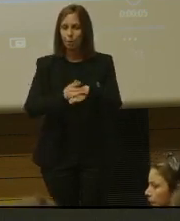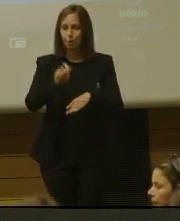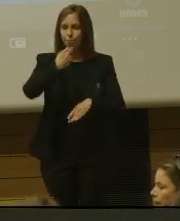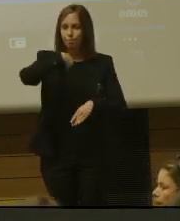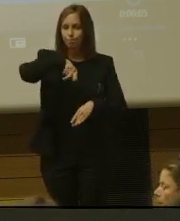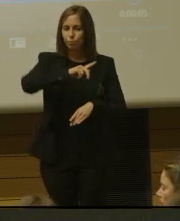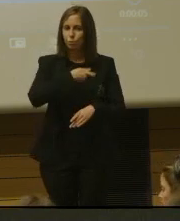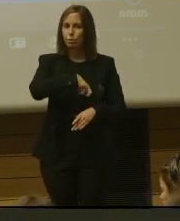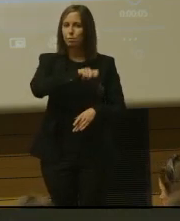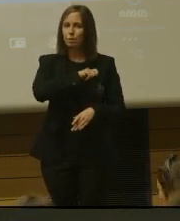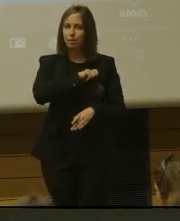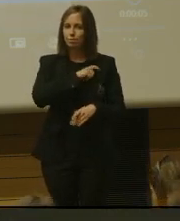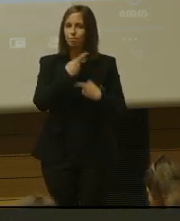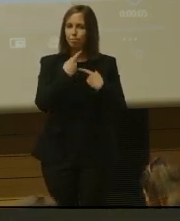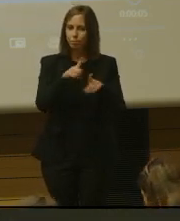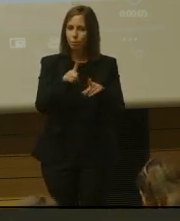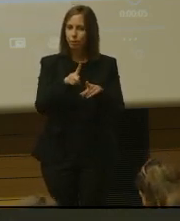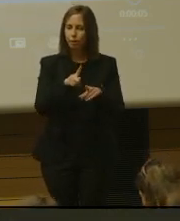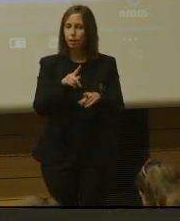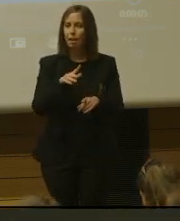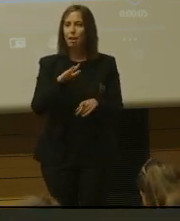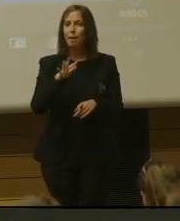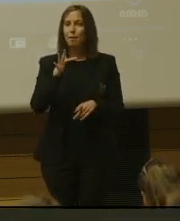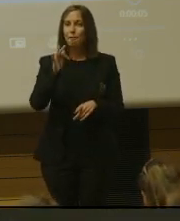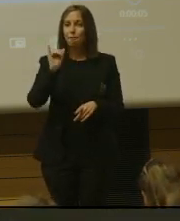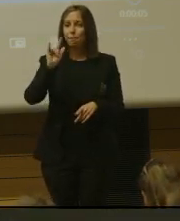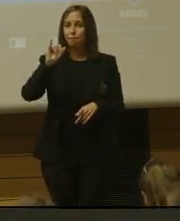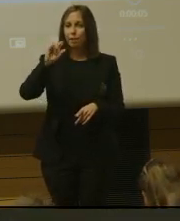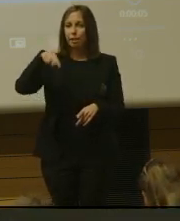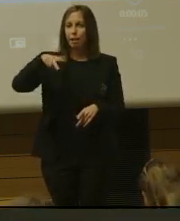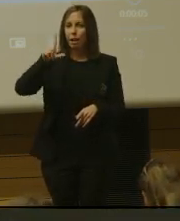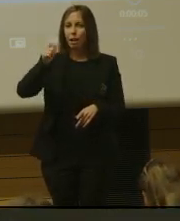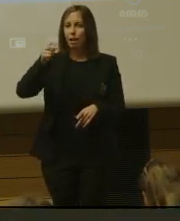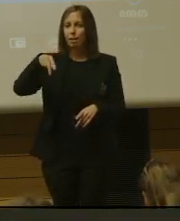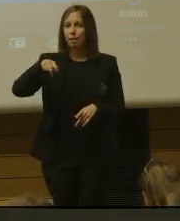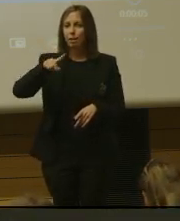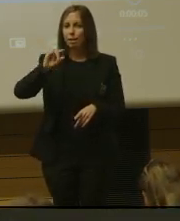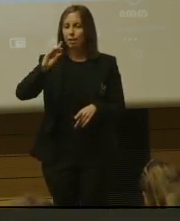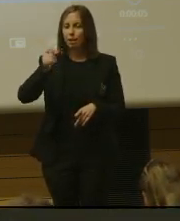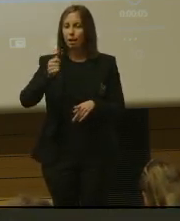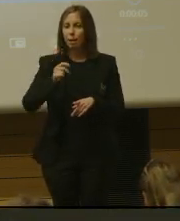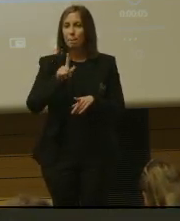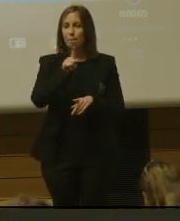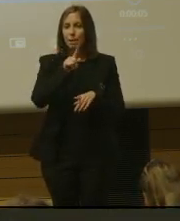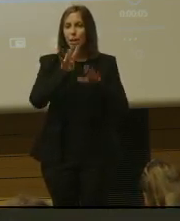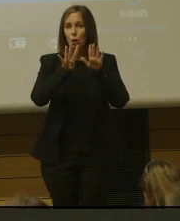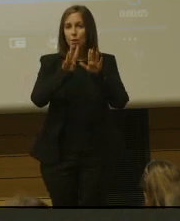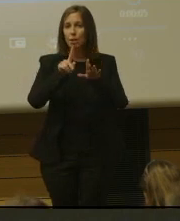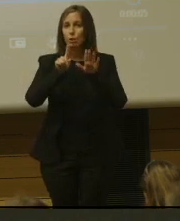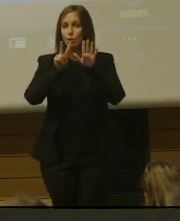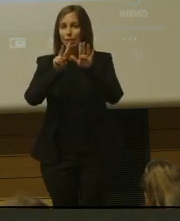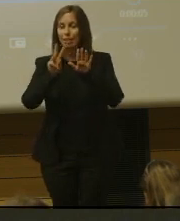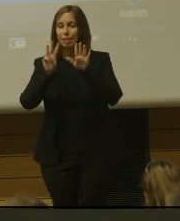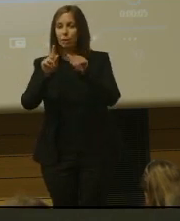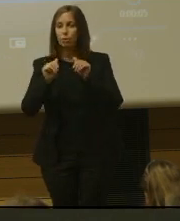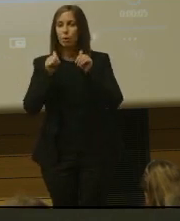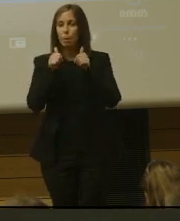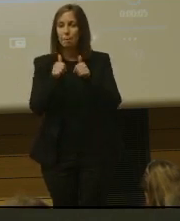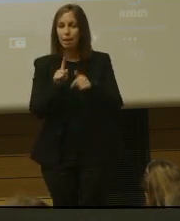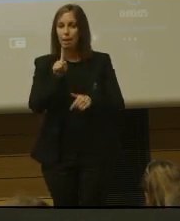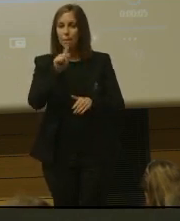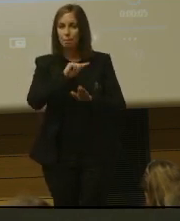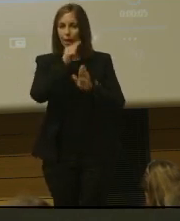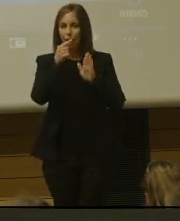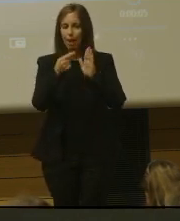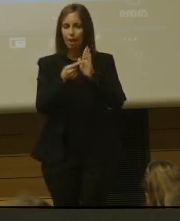Nosotros, claro, en Finlandia se empezó en el 1978, la primera ley, la misma que nosotros teníamos en el 2005, la primera,